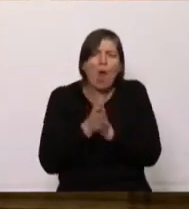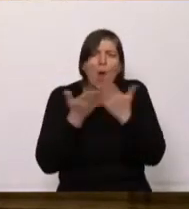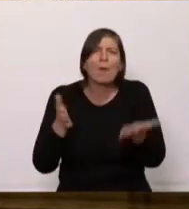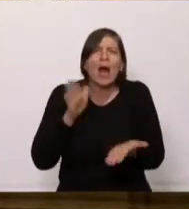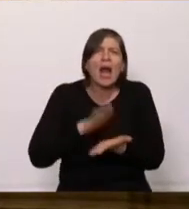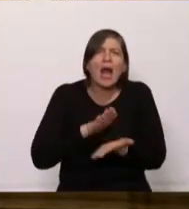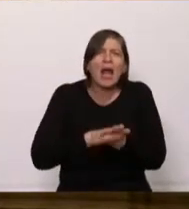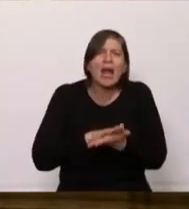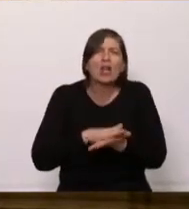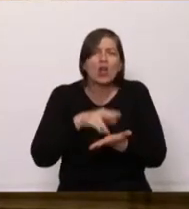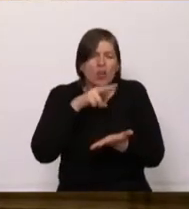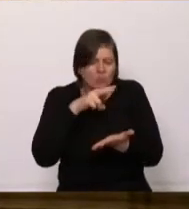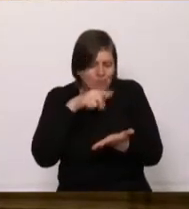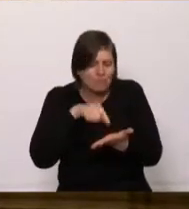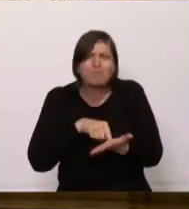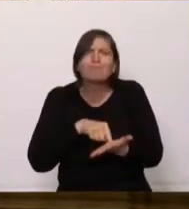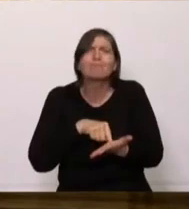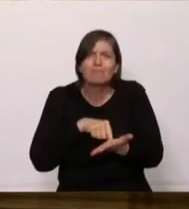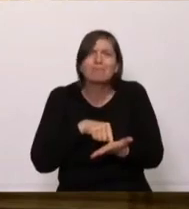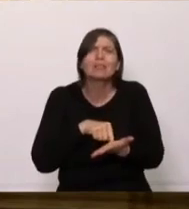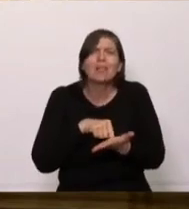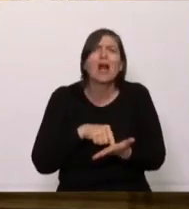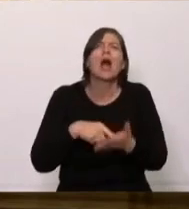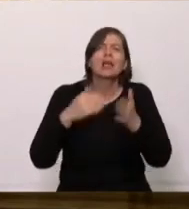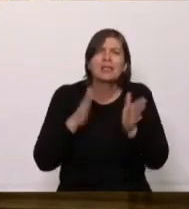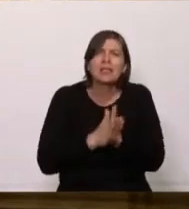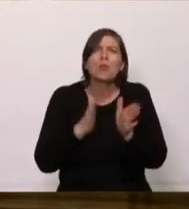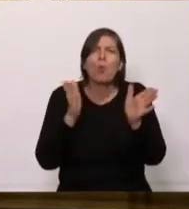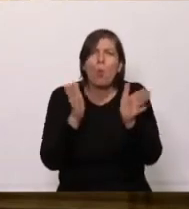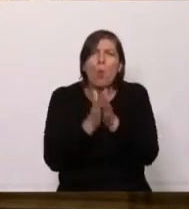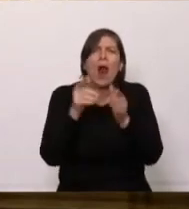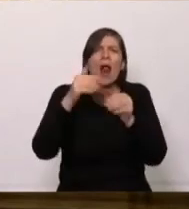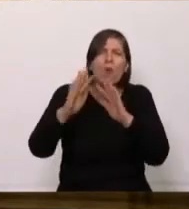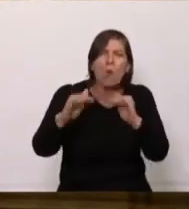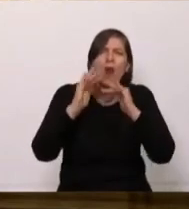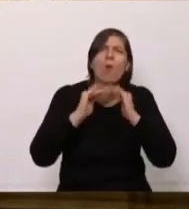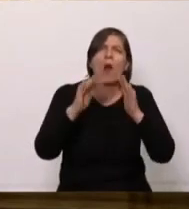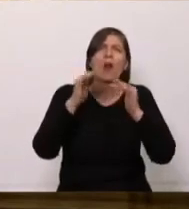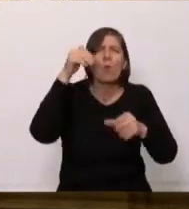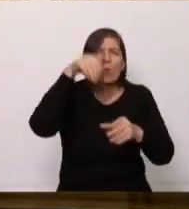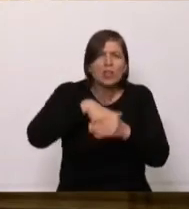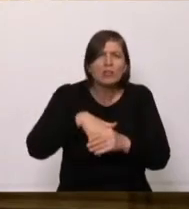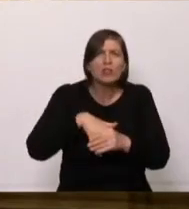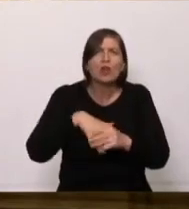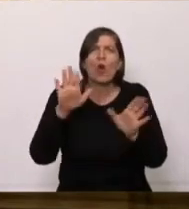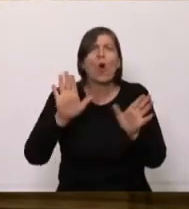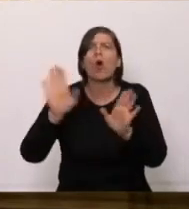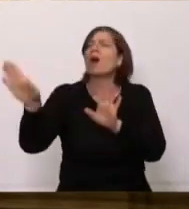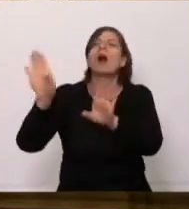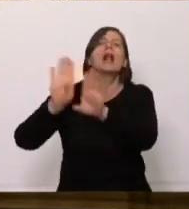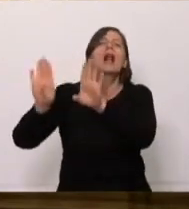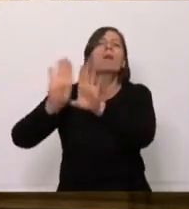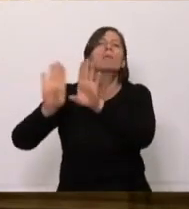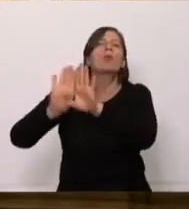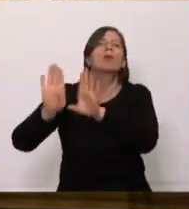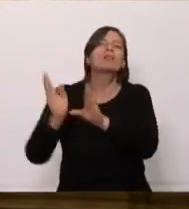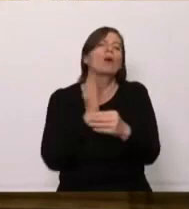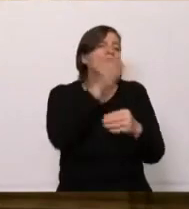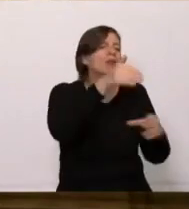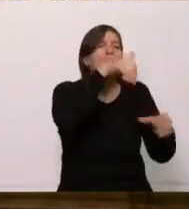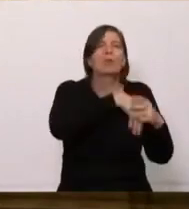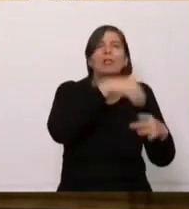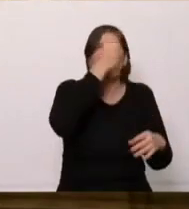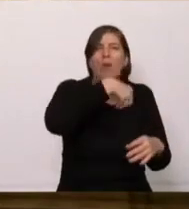Evangelio? ¿Lo dejamos llegar al Evangelio y a los valores del Evangelio a fondo? ¿O los dejamos en la puerta del cuarto